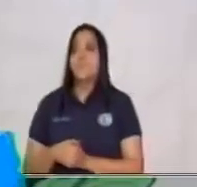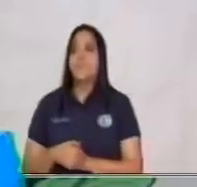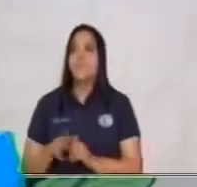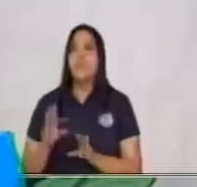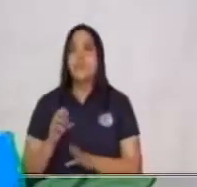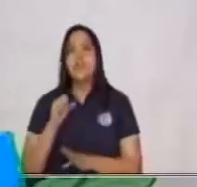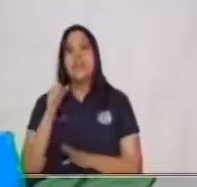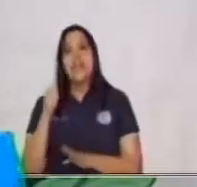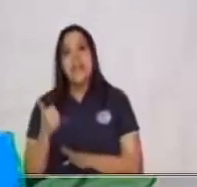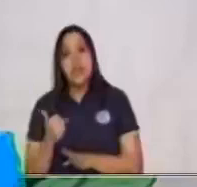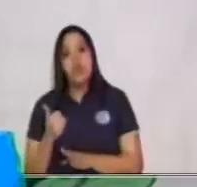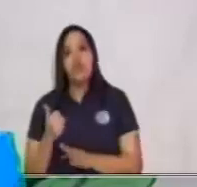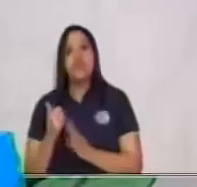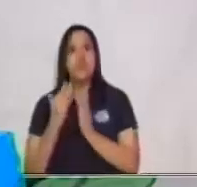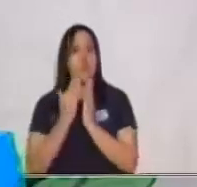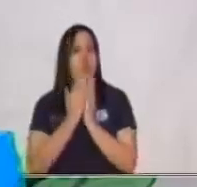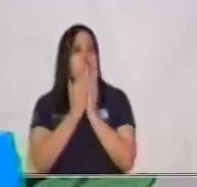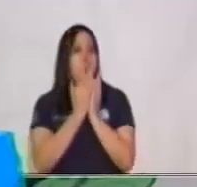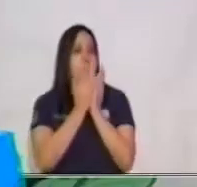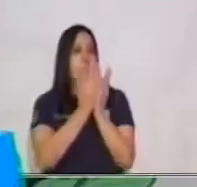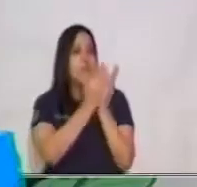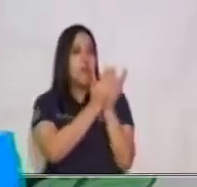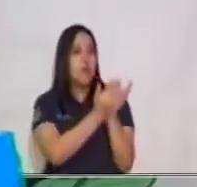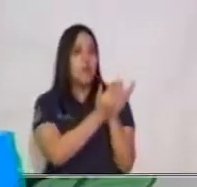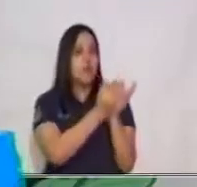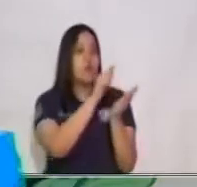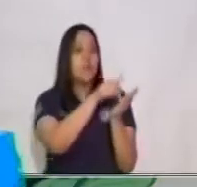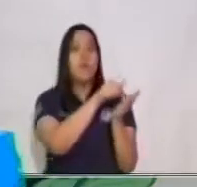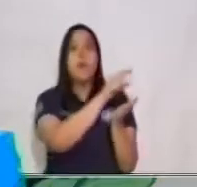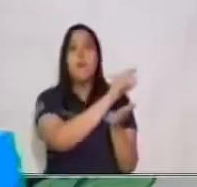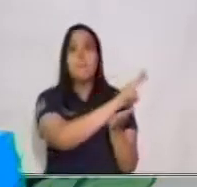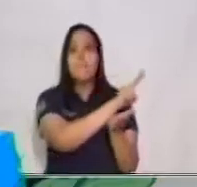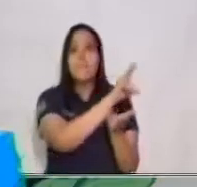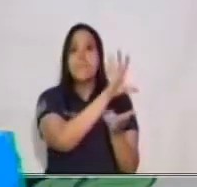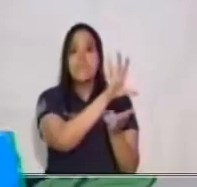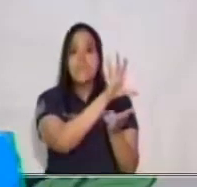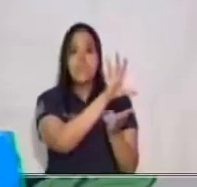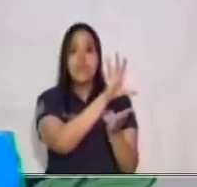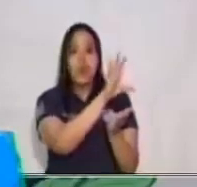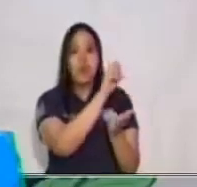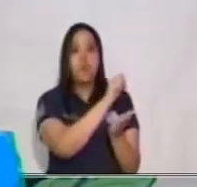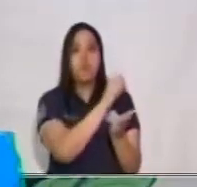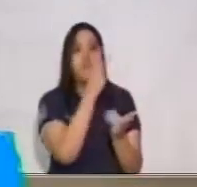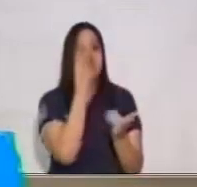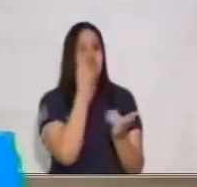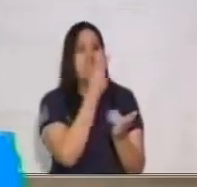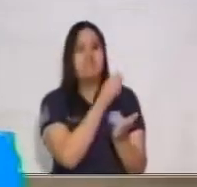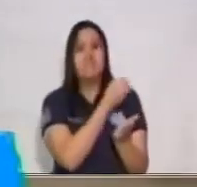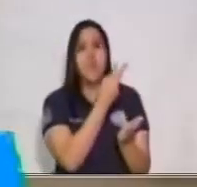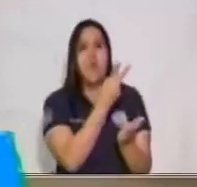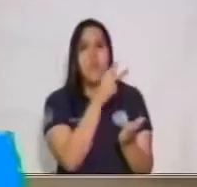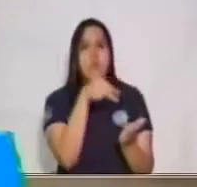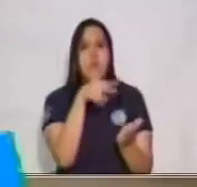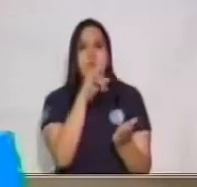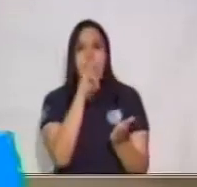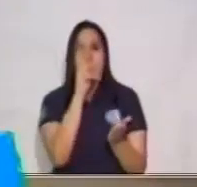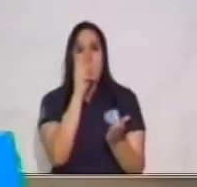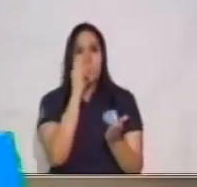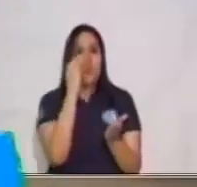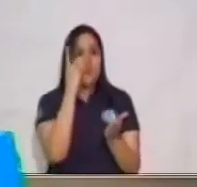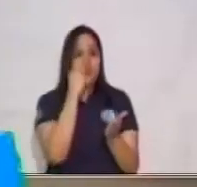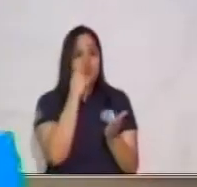el otro barco. El otro barco, su velocidad es 25 nudos. ¿Pero a cuánto equivale un nudo? Muy